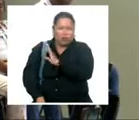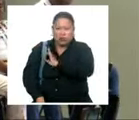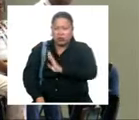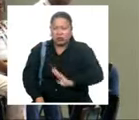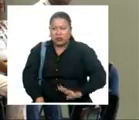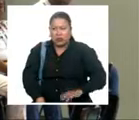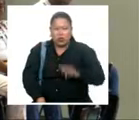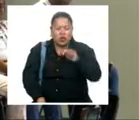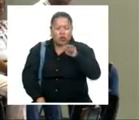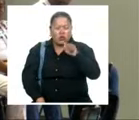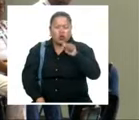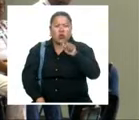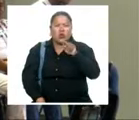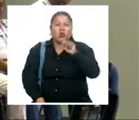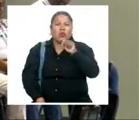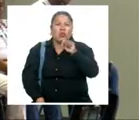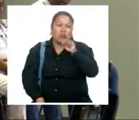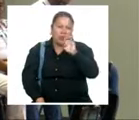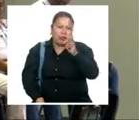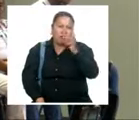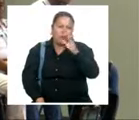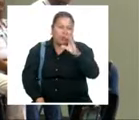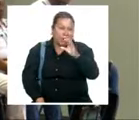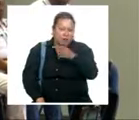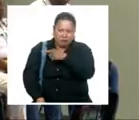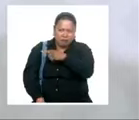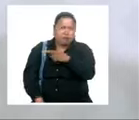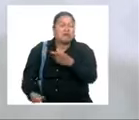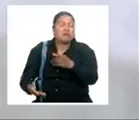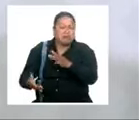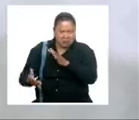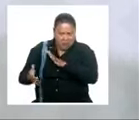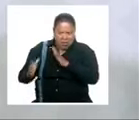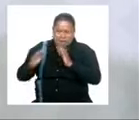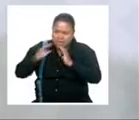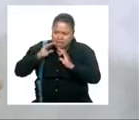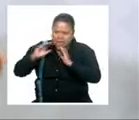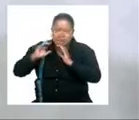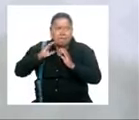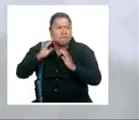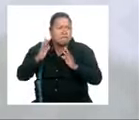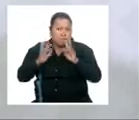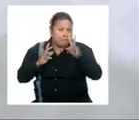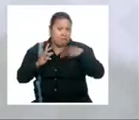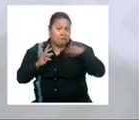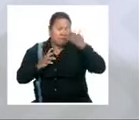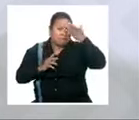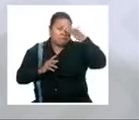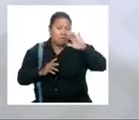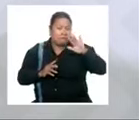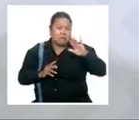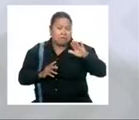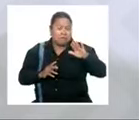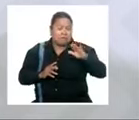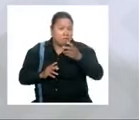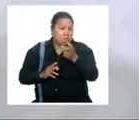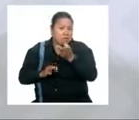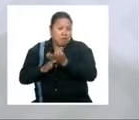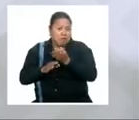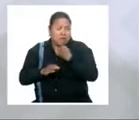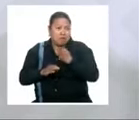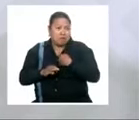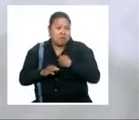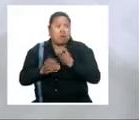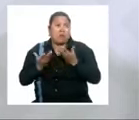presidente Tututepe también. Hay comunicación, desconozco este tema,